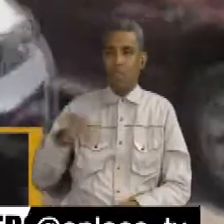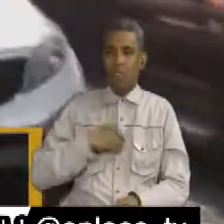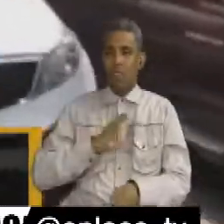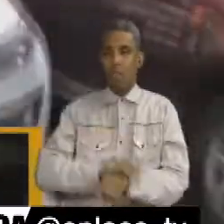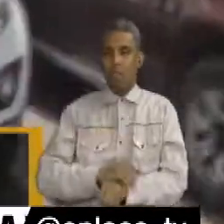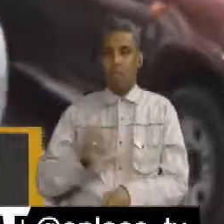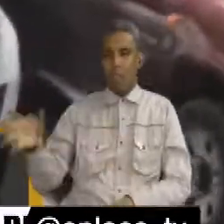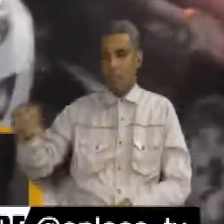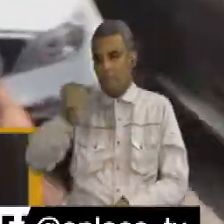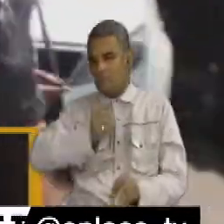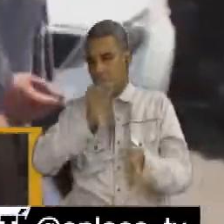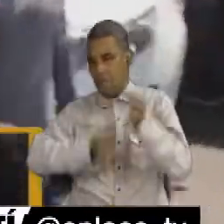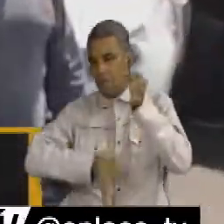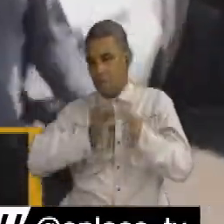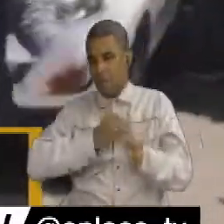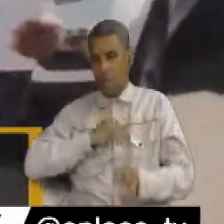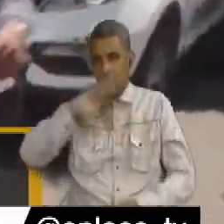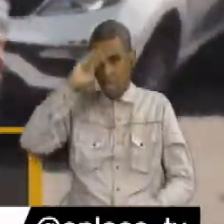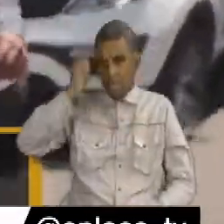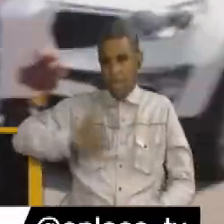14 años.